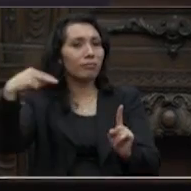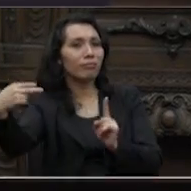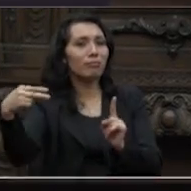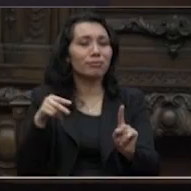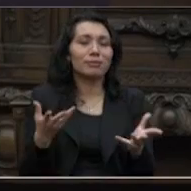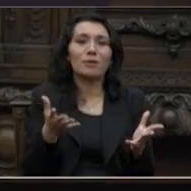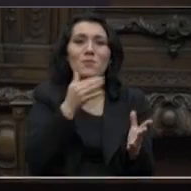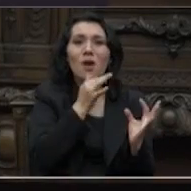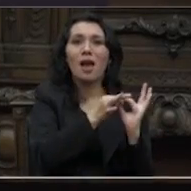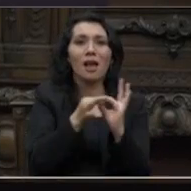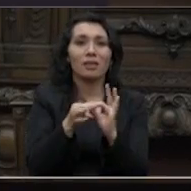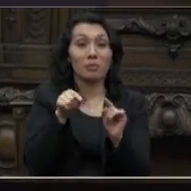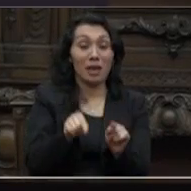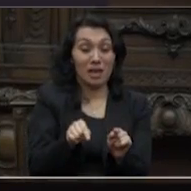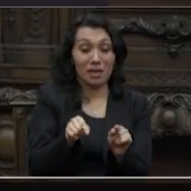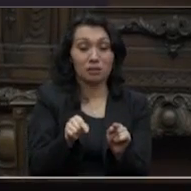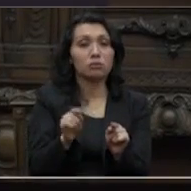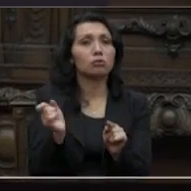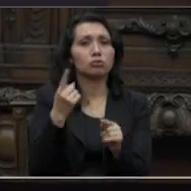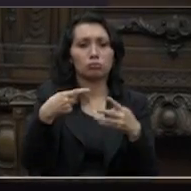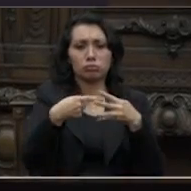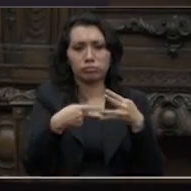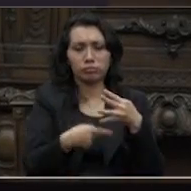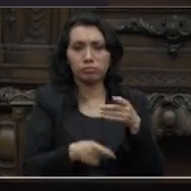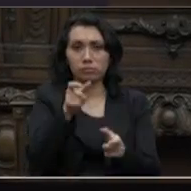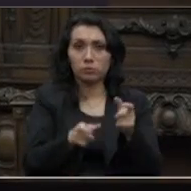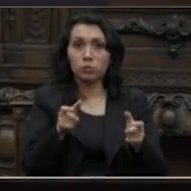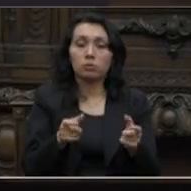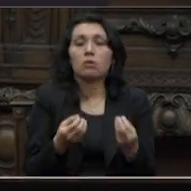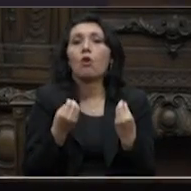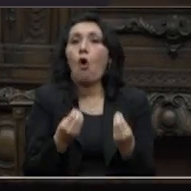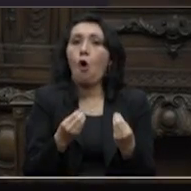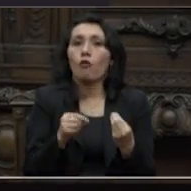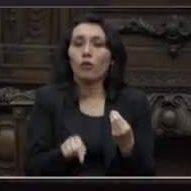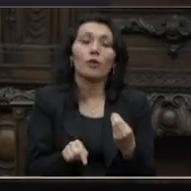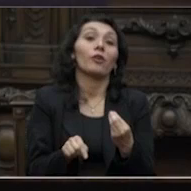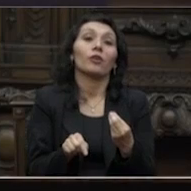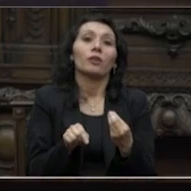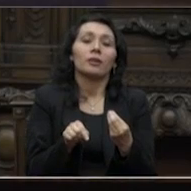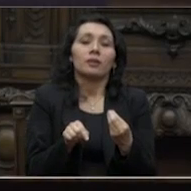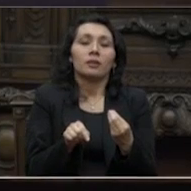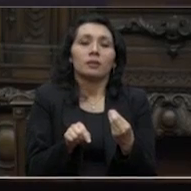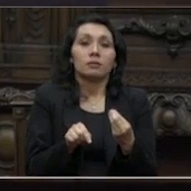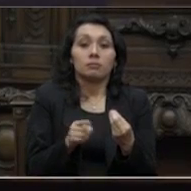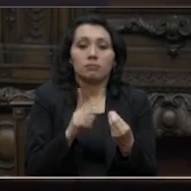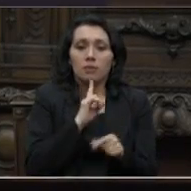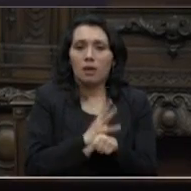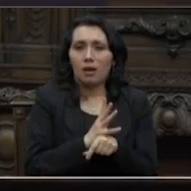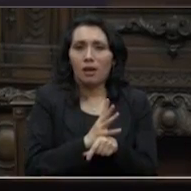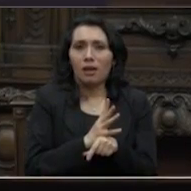interpretación de interseccionalidad sobre los sujetos, obviamente va a